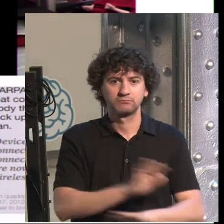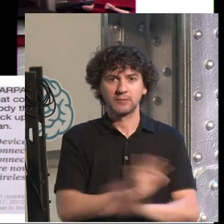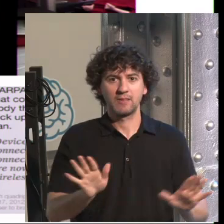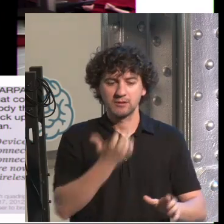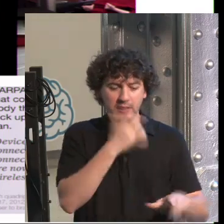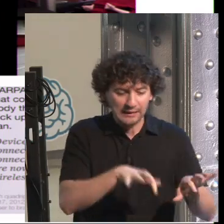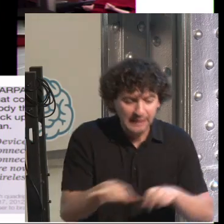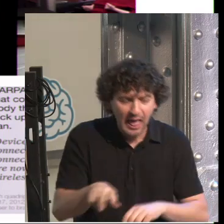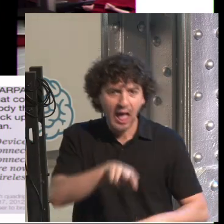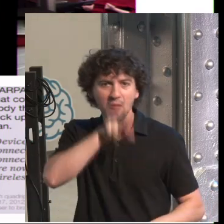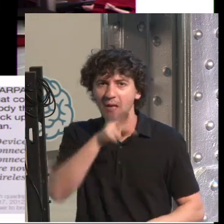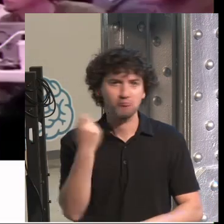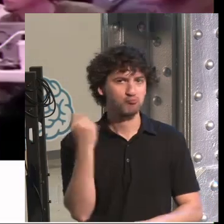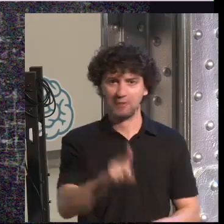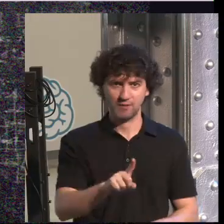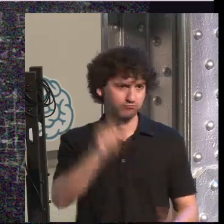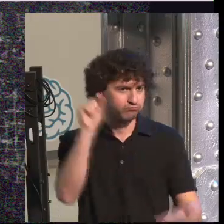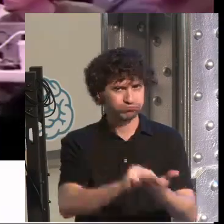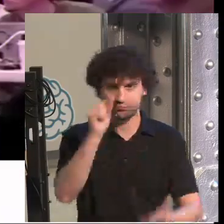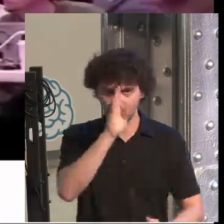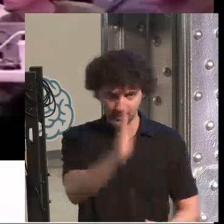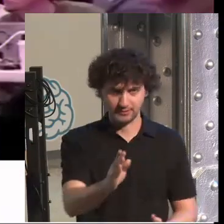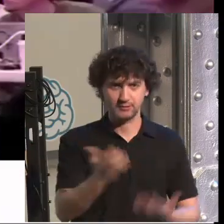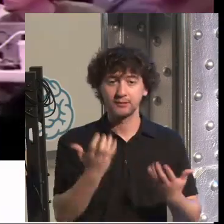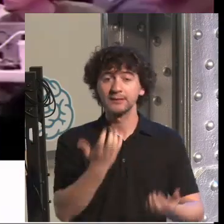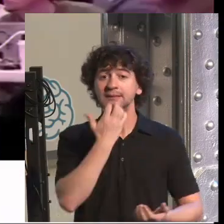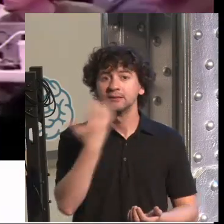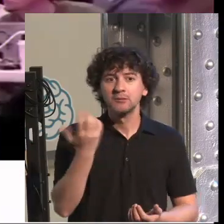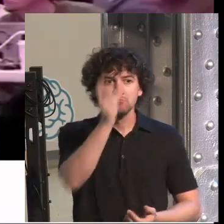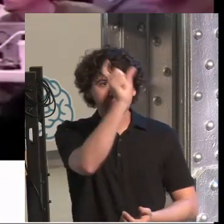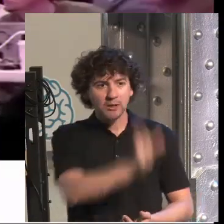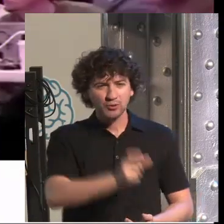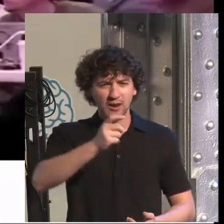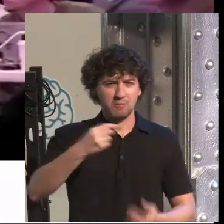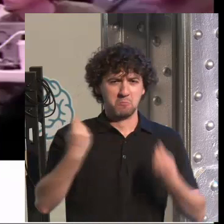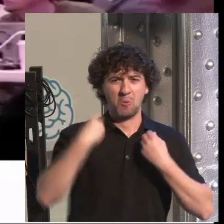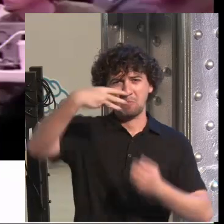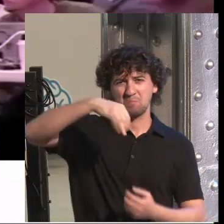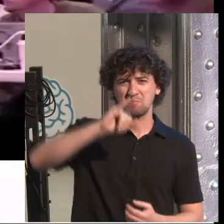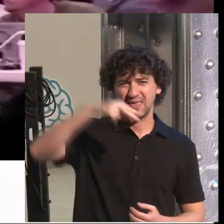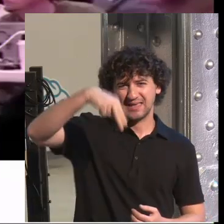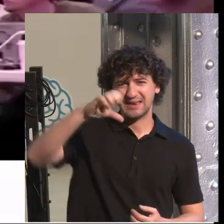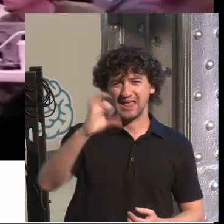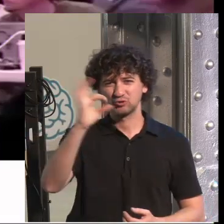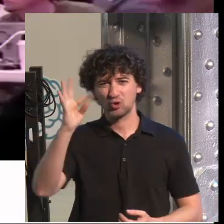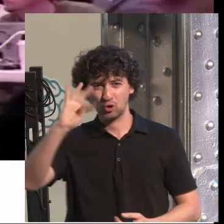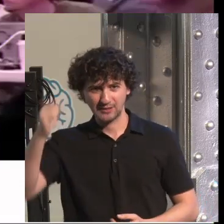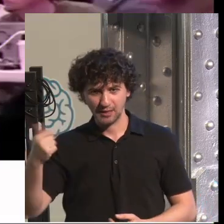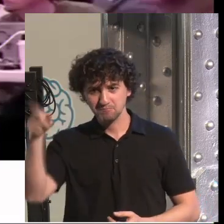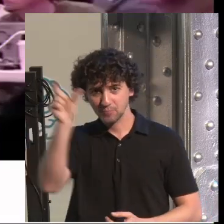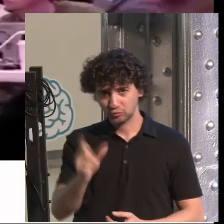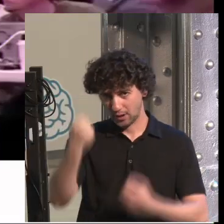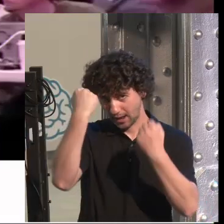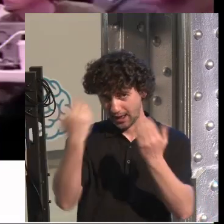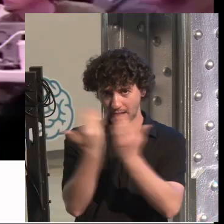tener que hacer nada. Y os voy a mostrar un ejemplo de cómo en la Universidad de Minnesota este estudiante es capaz de navegar un drone